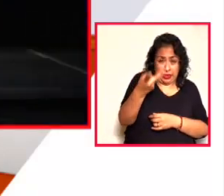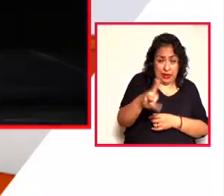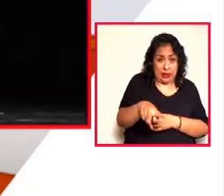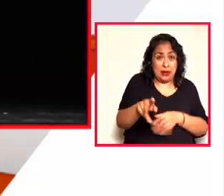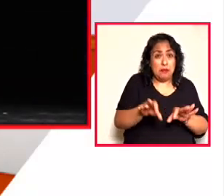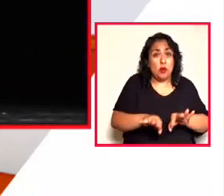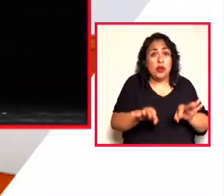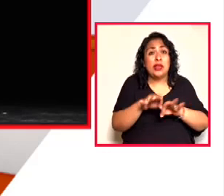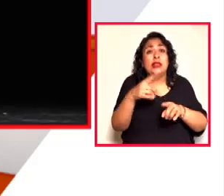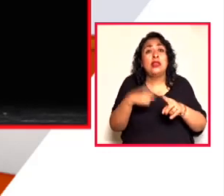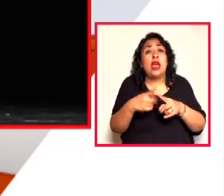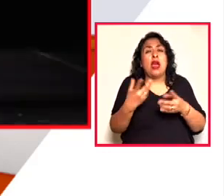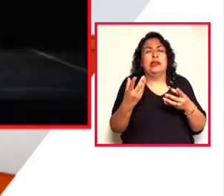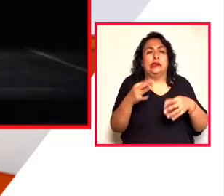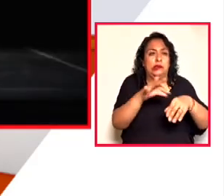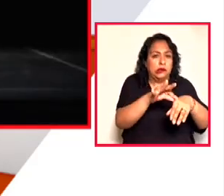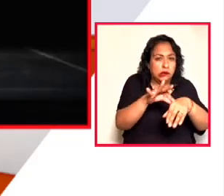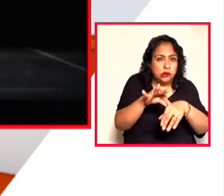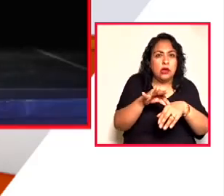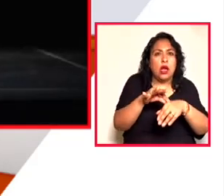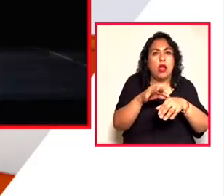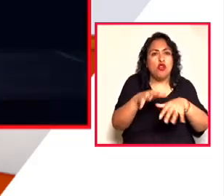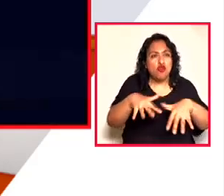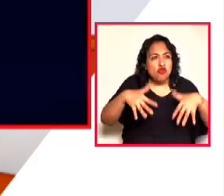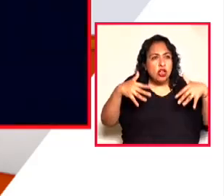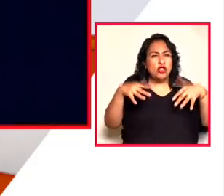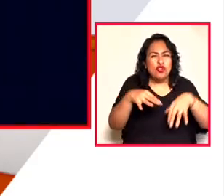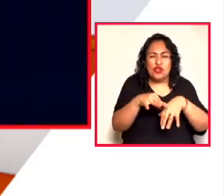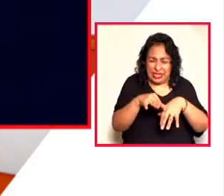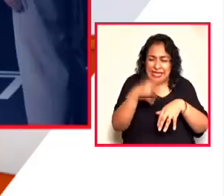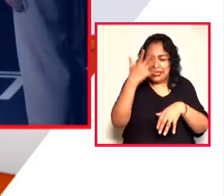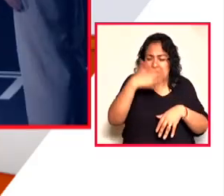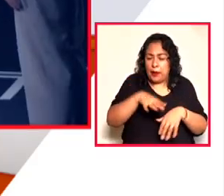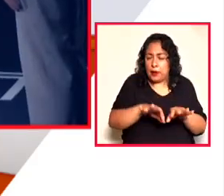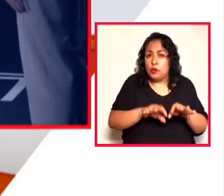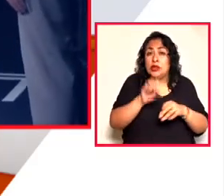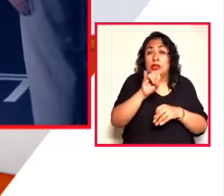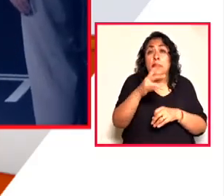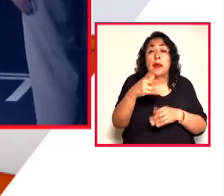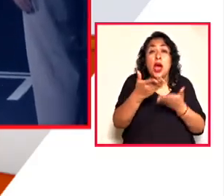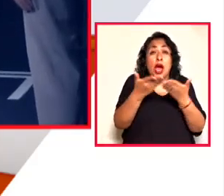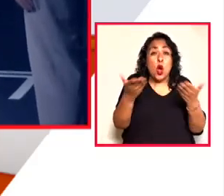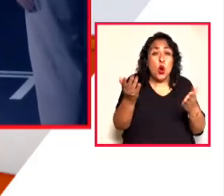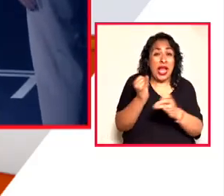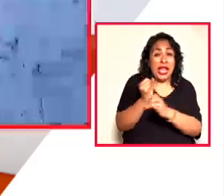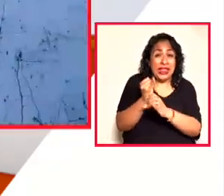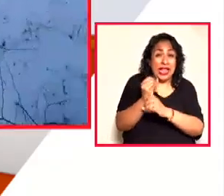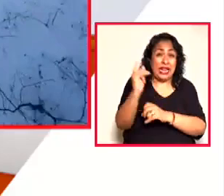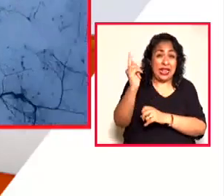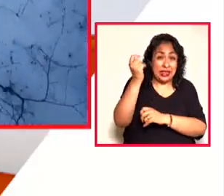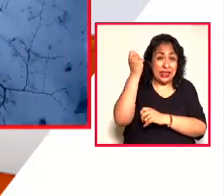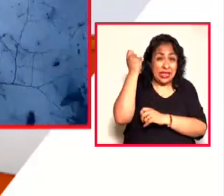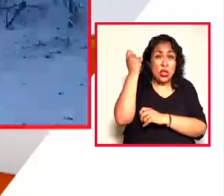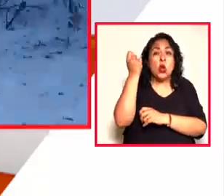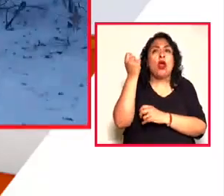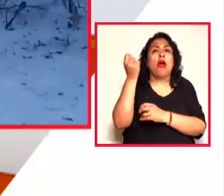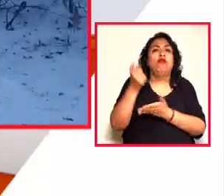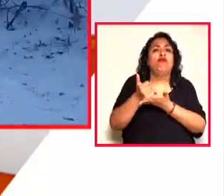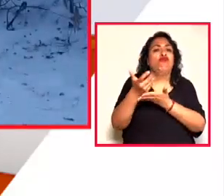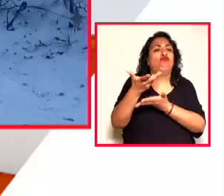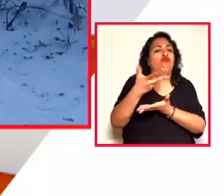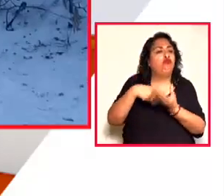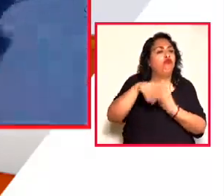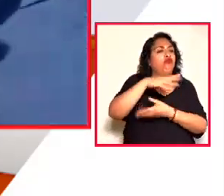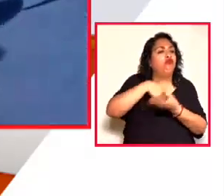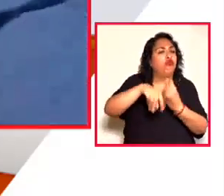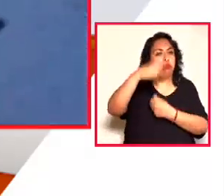la presencialidad y el escenario en vivo. Más aún, la plataforma se constituye como una posibilidad de financiamiento a la